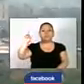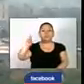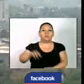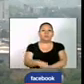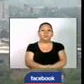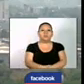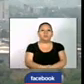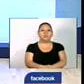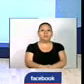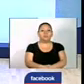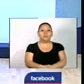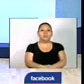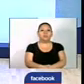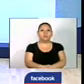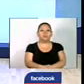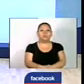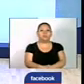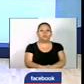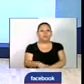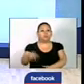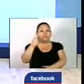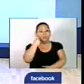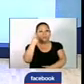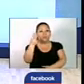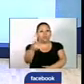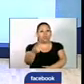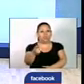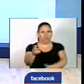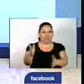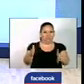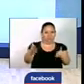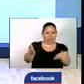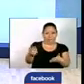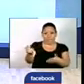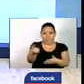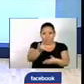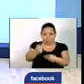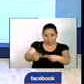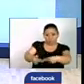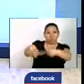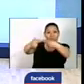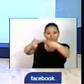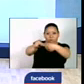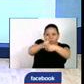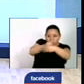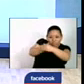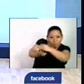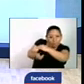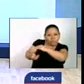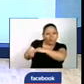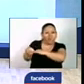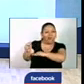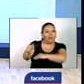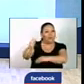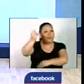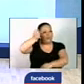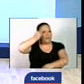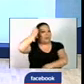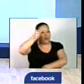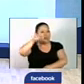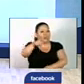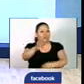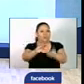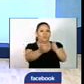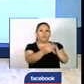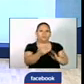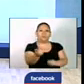Bucigalpa Y el aumento en los cruces irregulares en la frontera sur de Estados Unidos ha generado reacciones en las